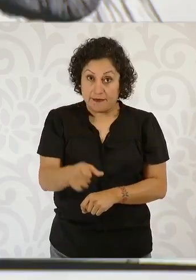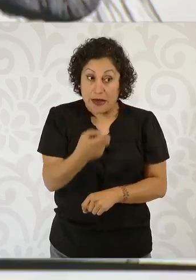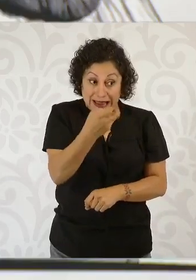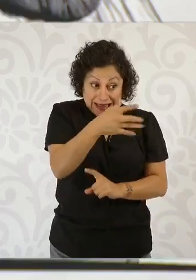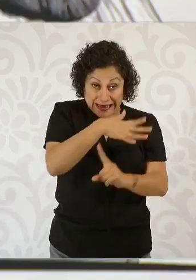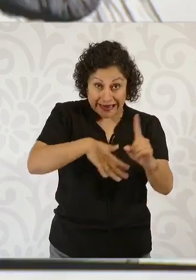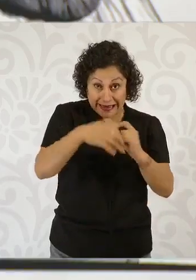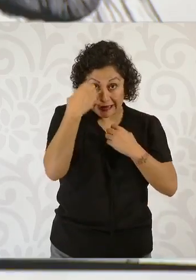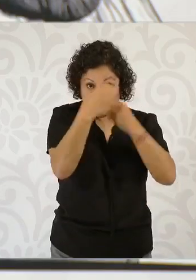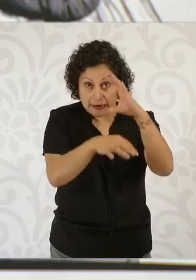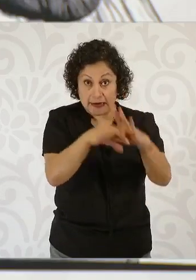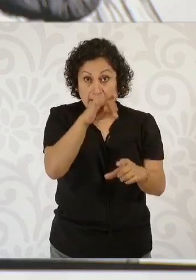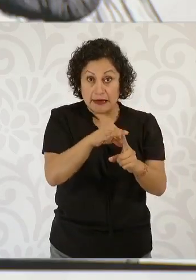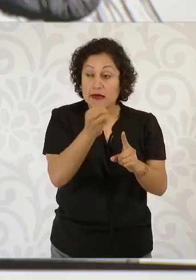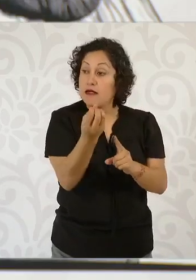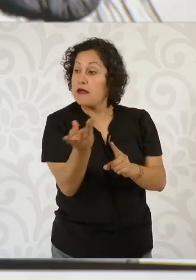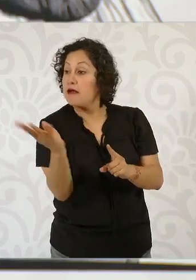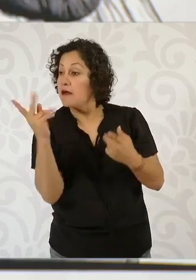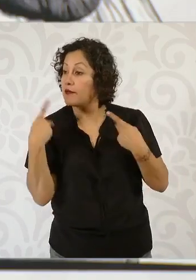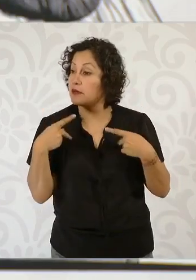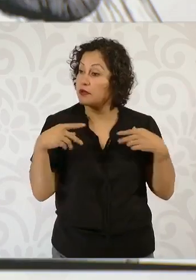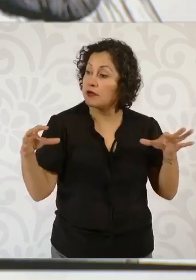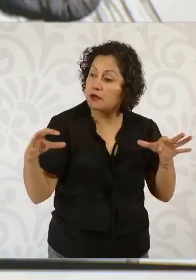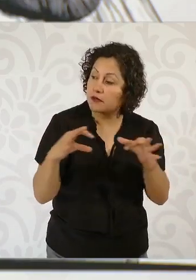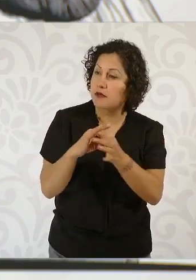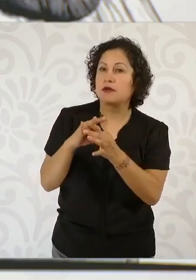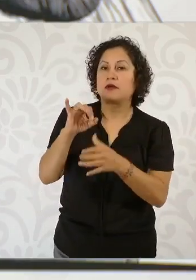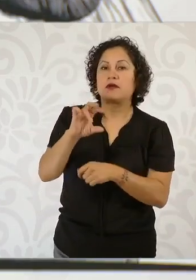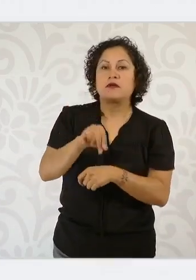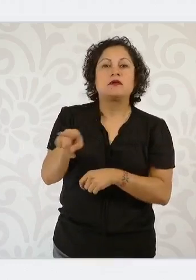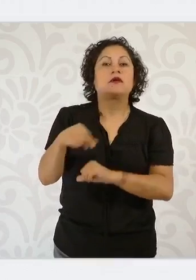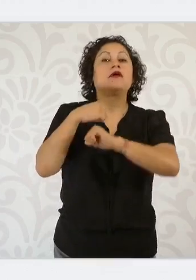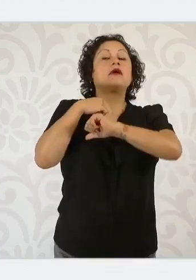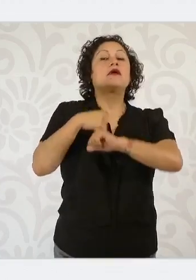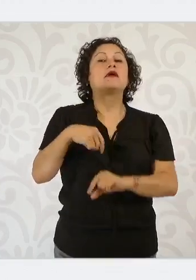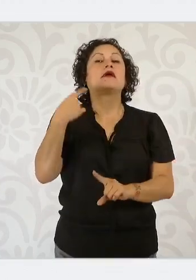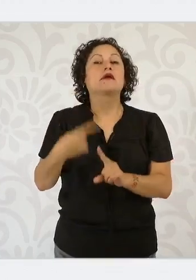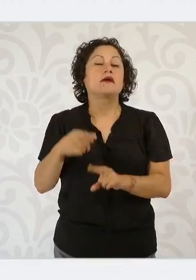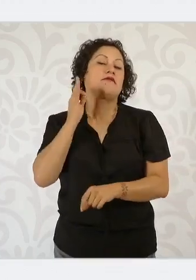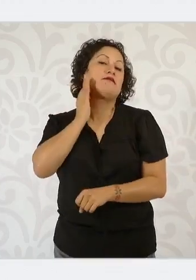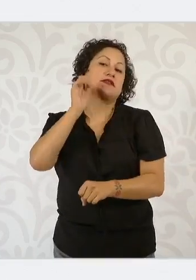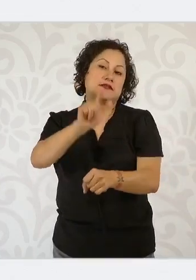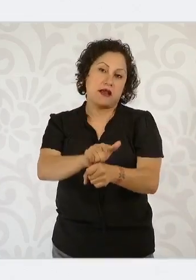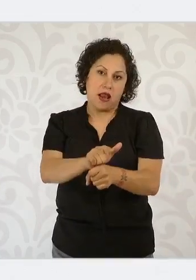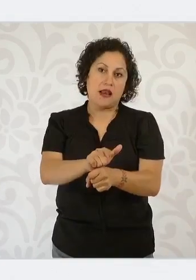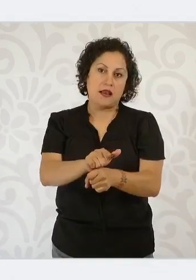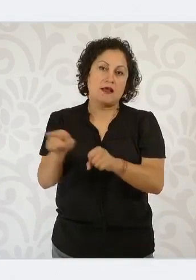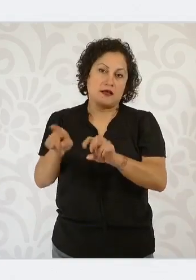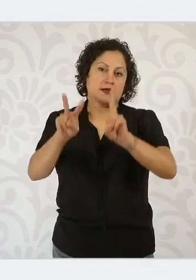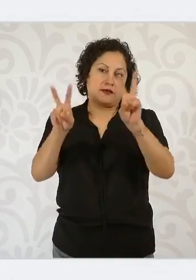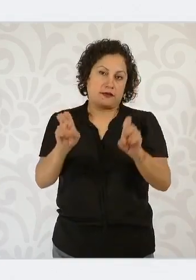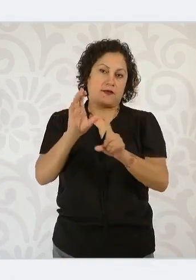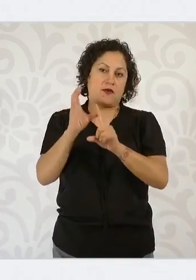contexto con distintas personas. Eso normalmente lo hace la Fiscalía en las áreas que tiene que ver con personas